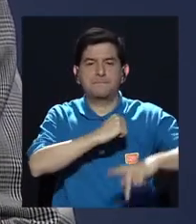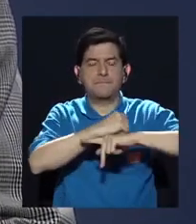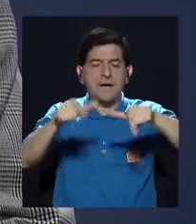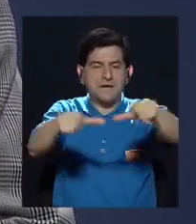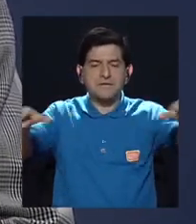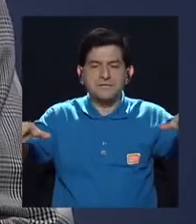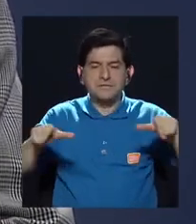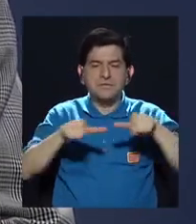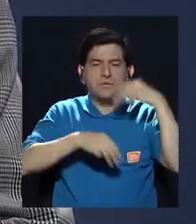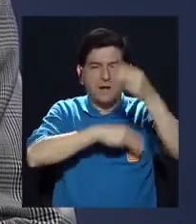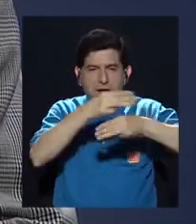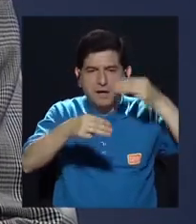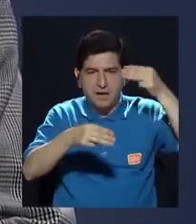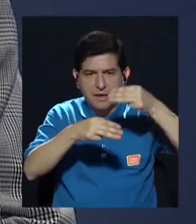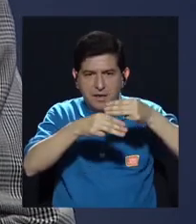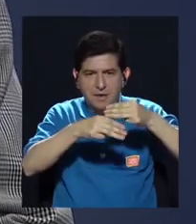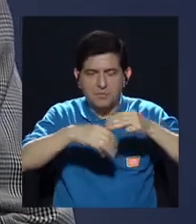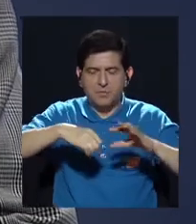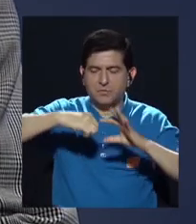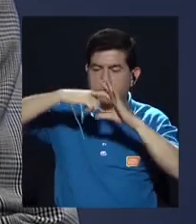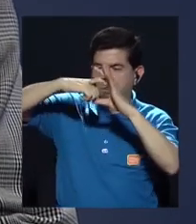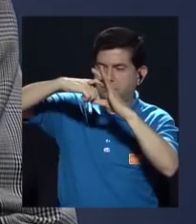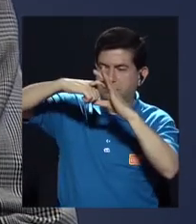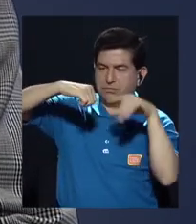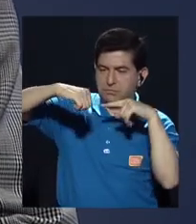una posición estratégica